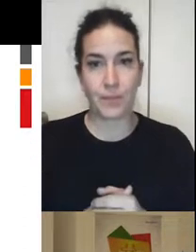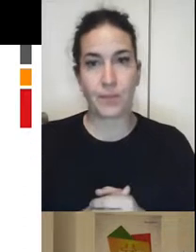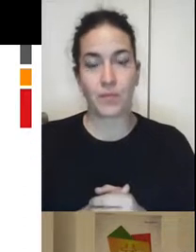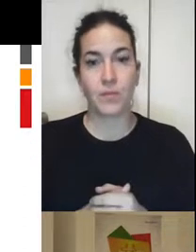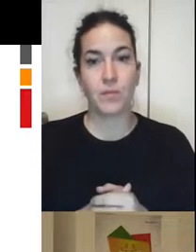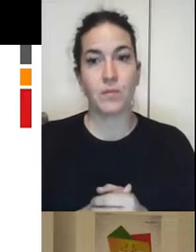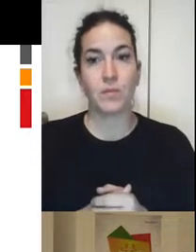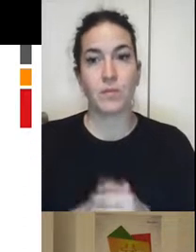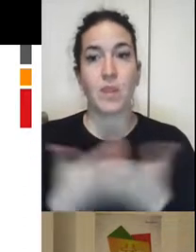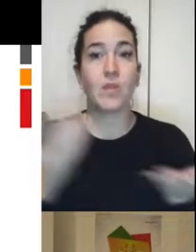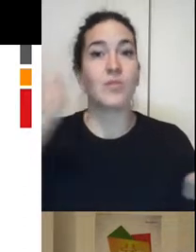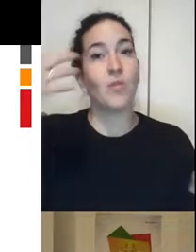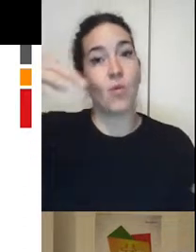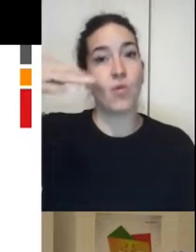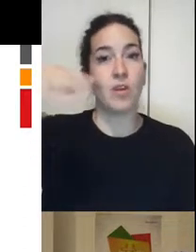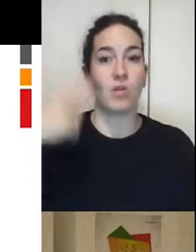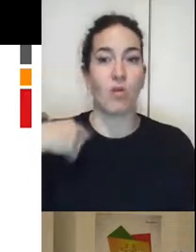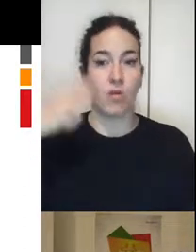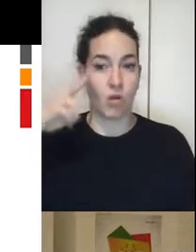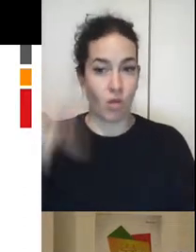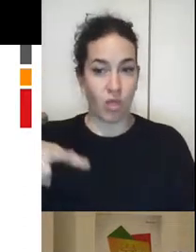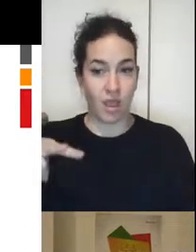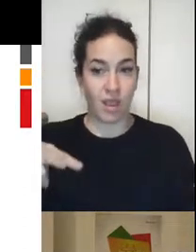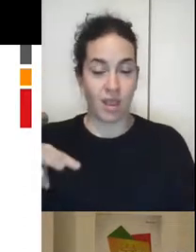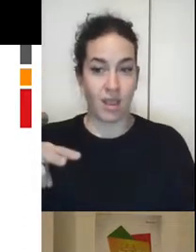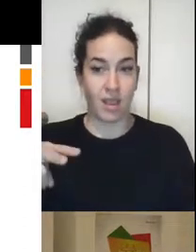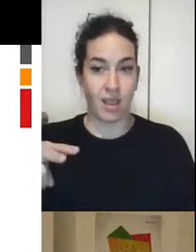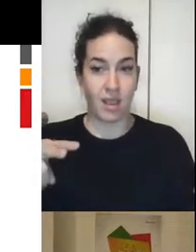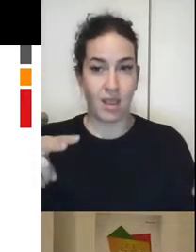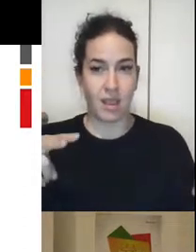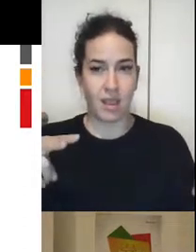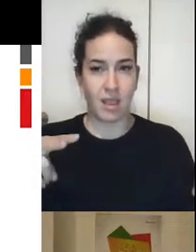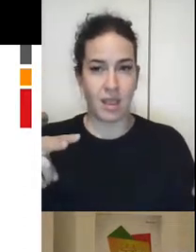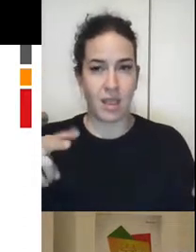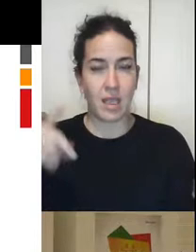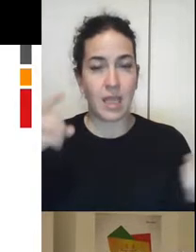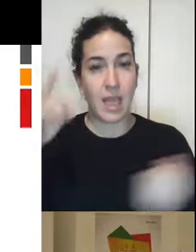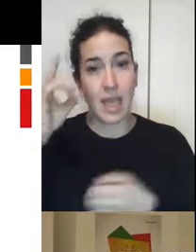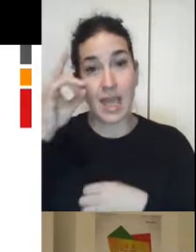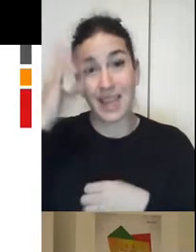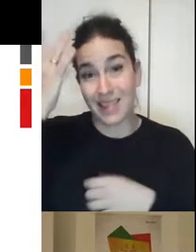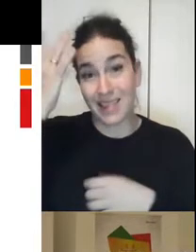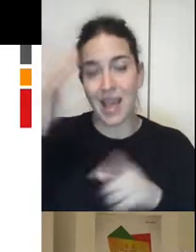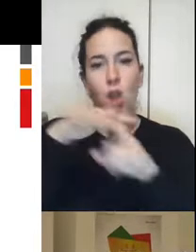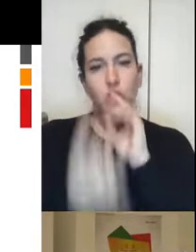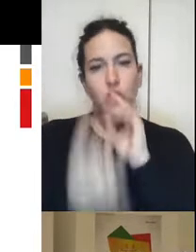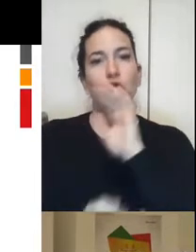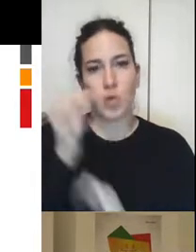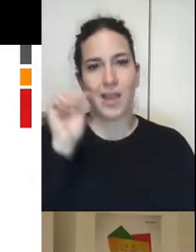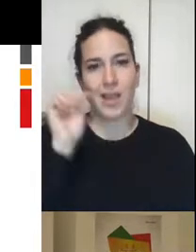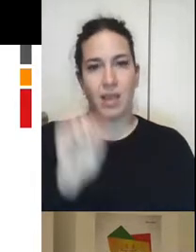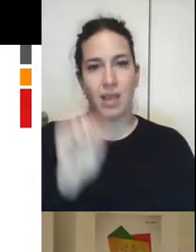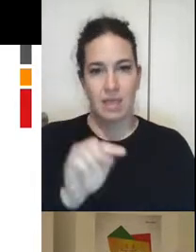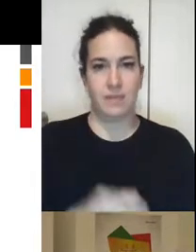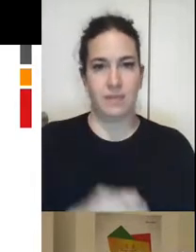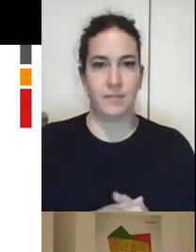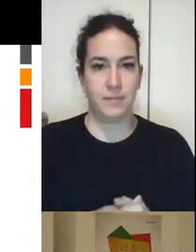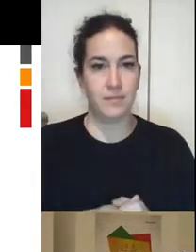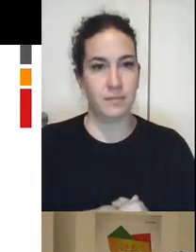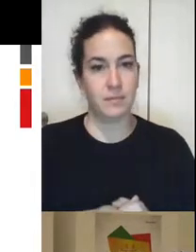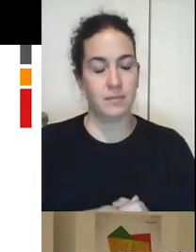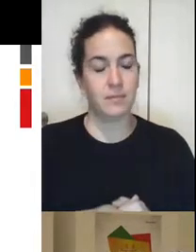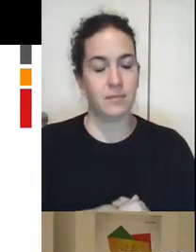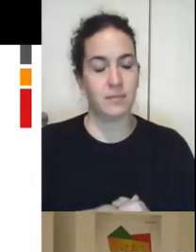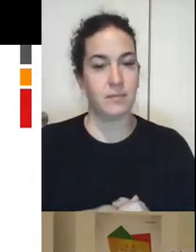pues, reconocer que es una idea que en términos curriculares nació en ese contexto. Con el objetivo, están los